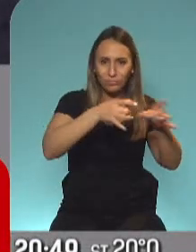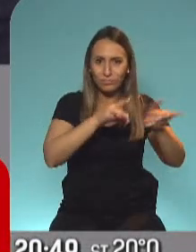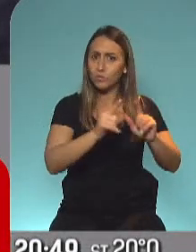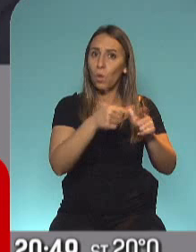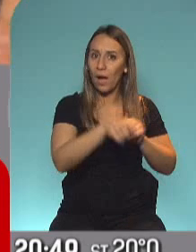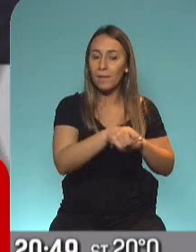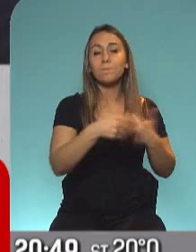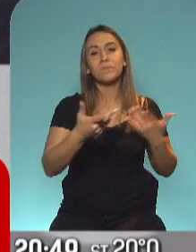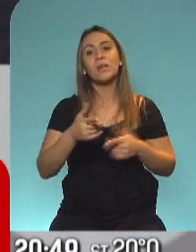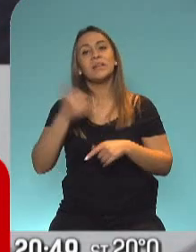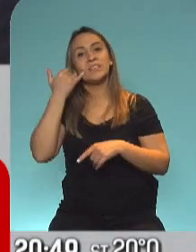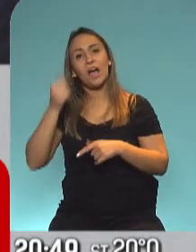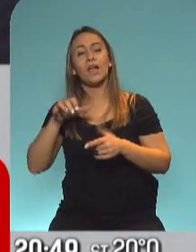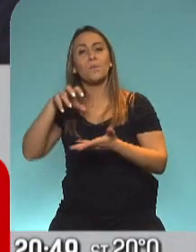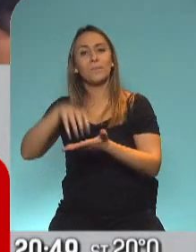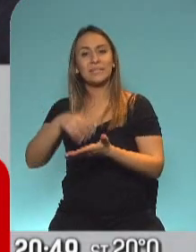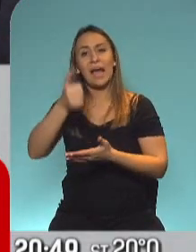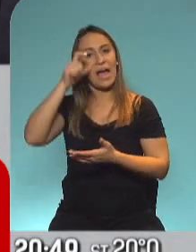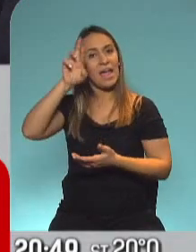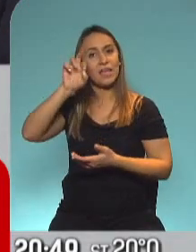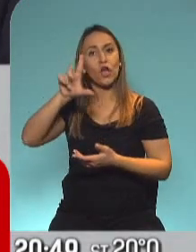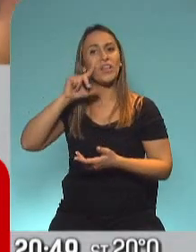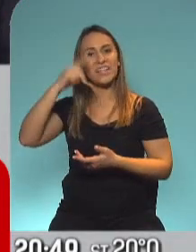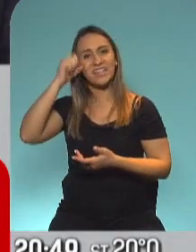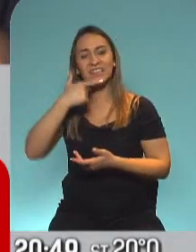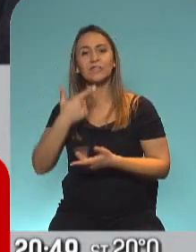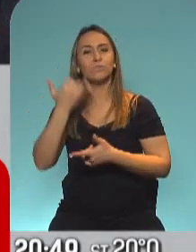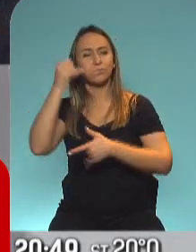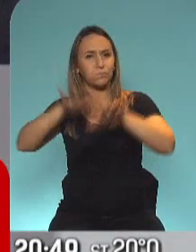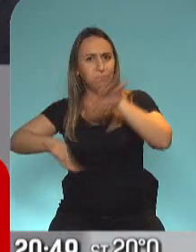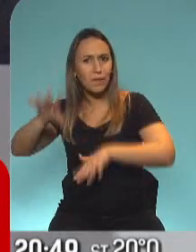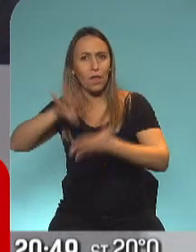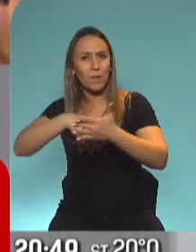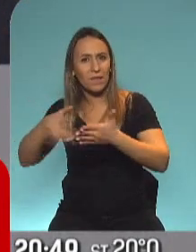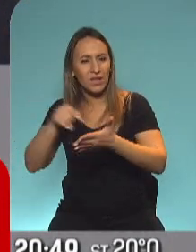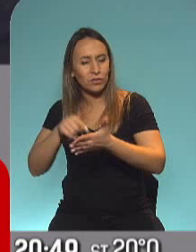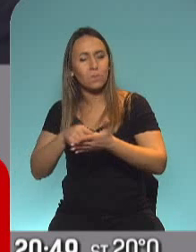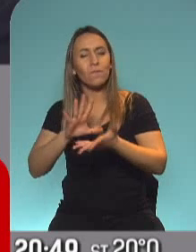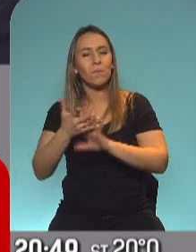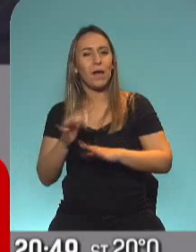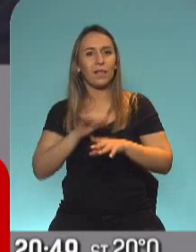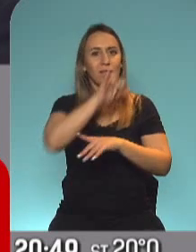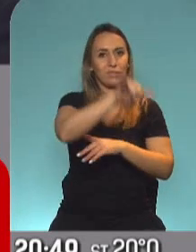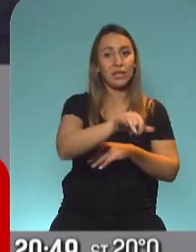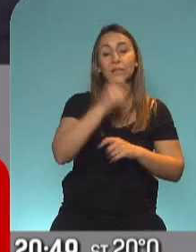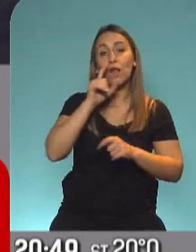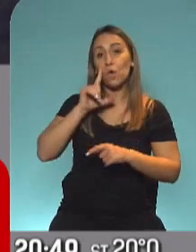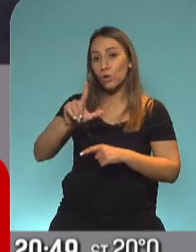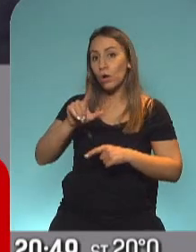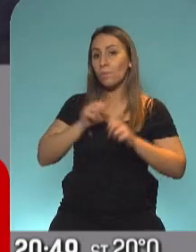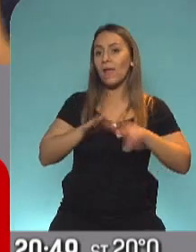plan de vuelo entre provincias que no tienen circulación comunitaria que estamos analizando para tal vez, si en julio evoluciona de manera favorable, podamos